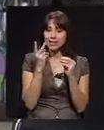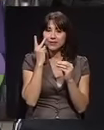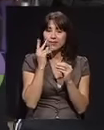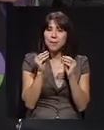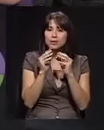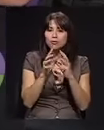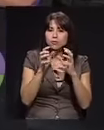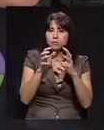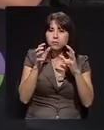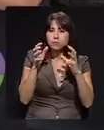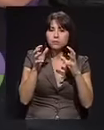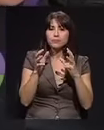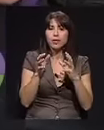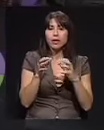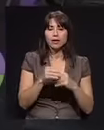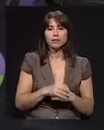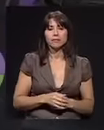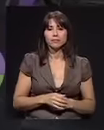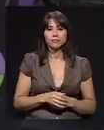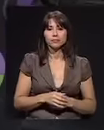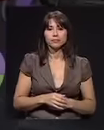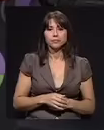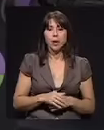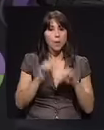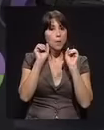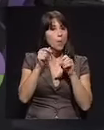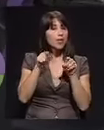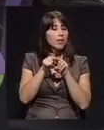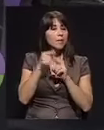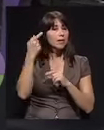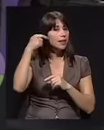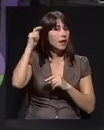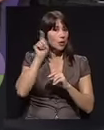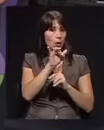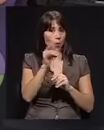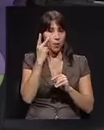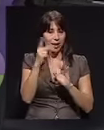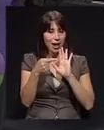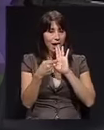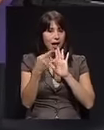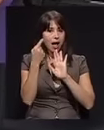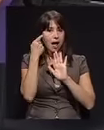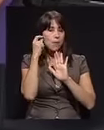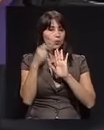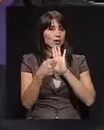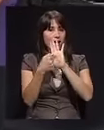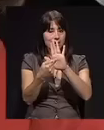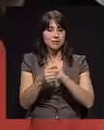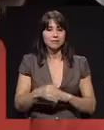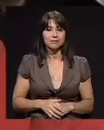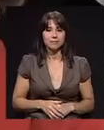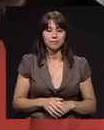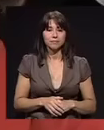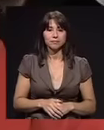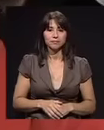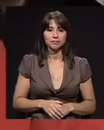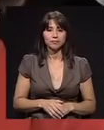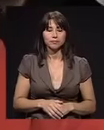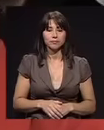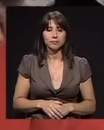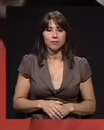acá. Y esta parte o se coloca detrás de la oreja o se deja a un